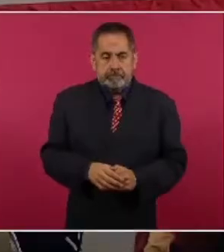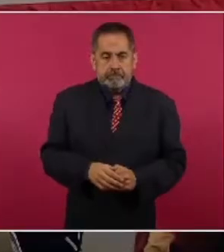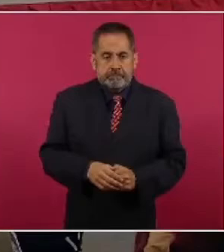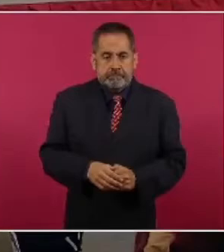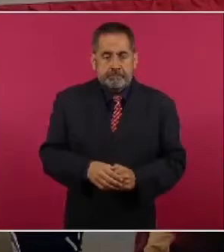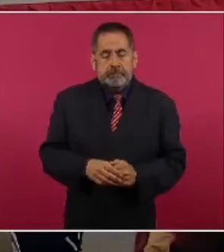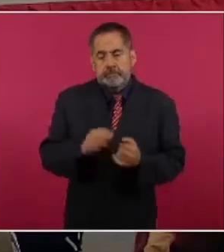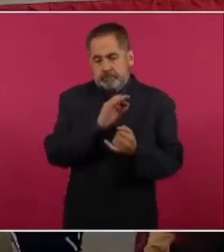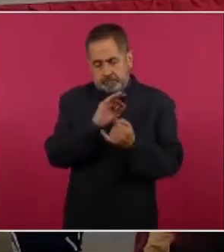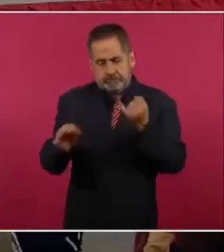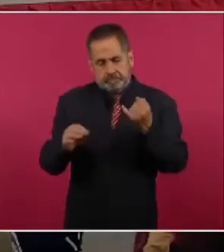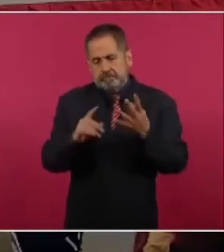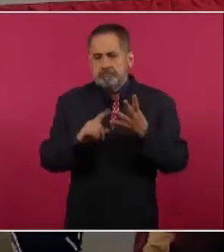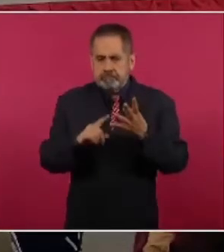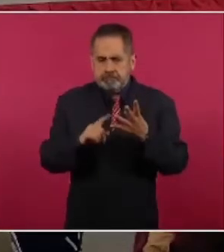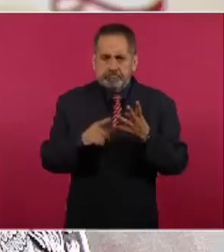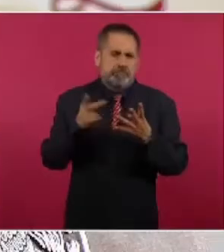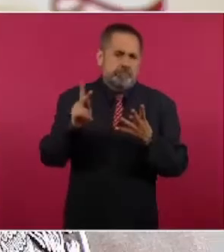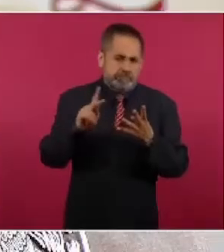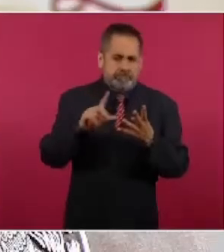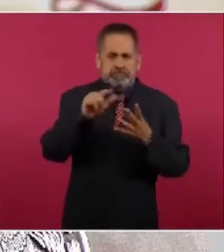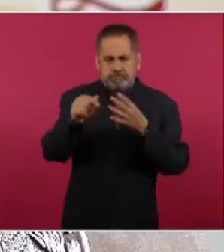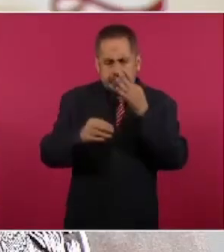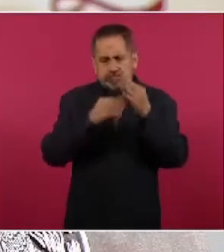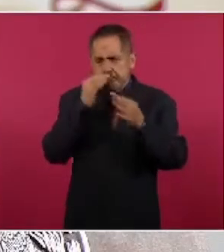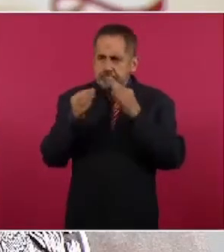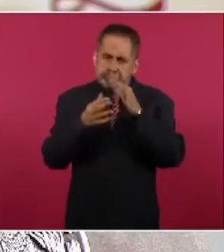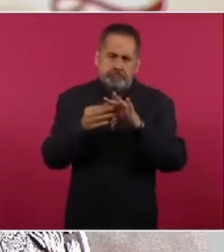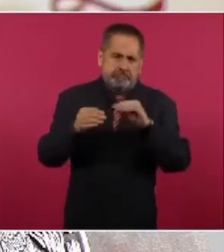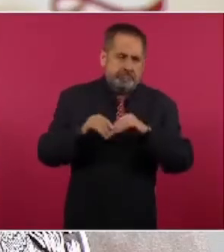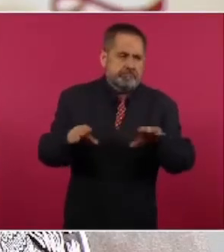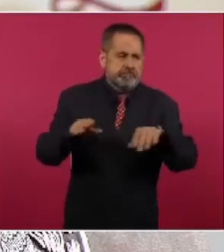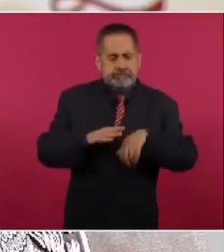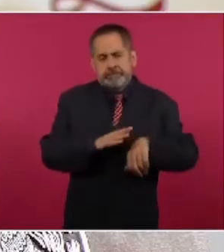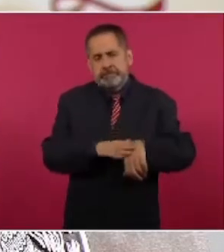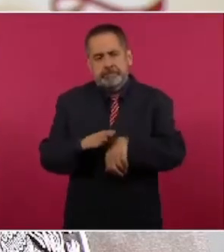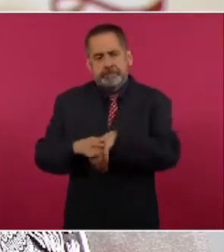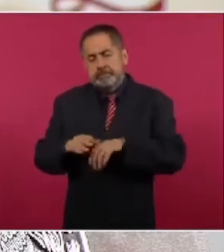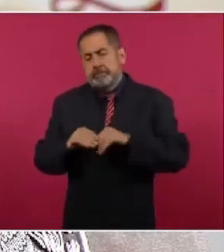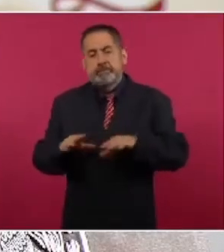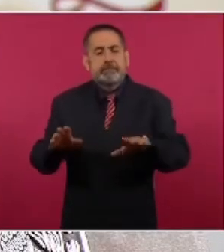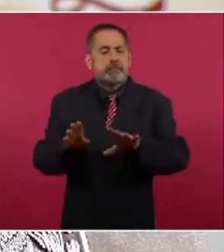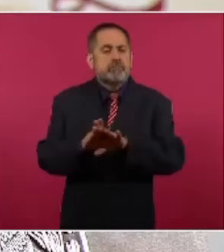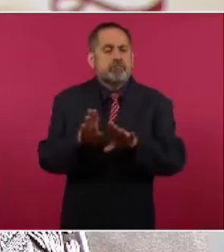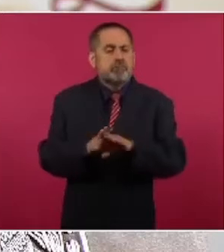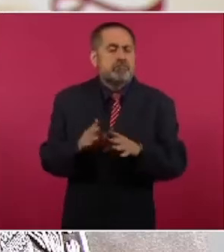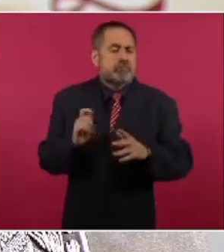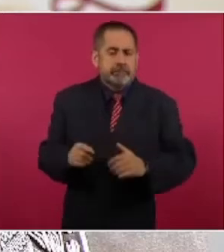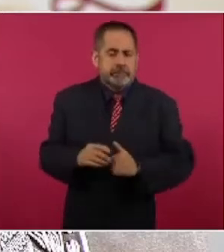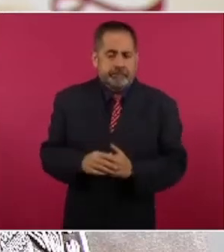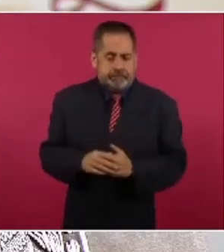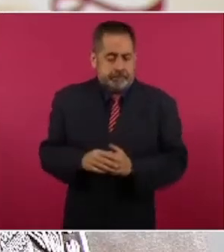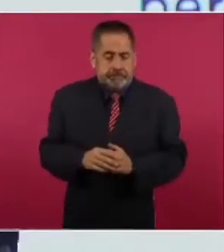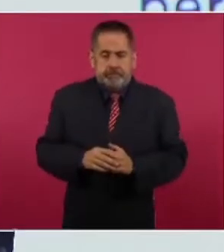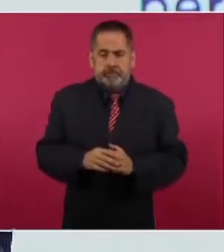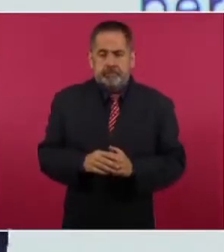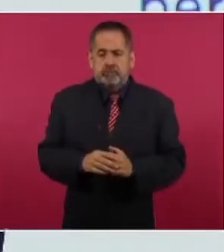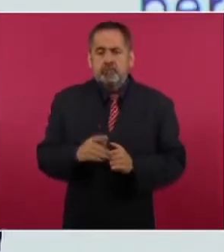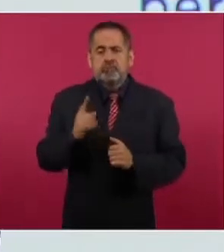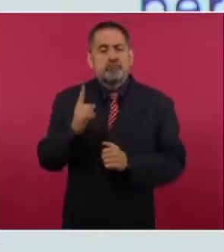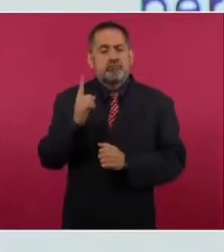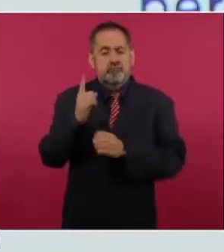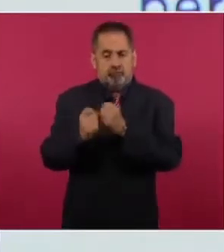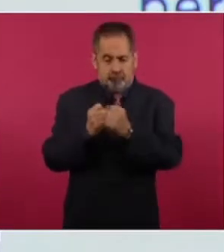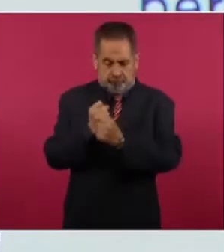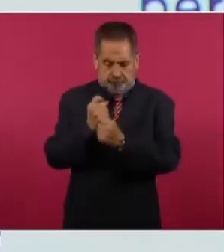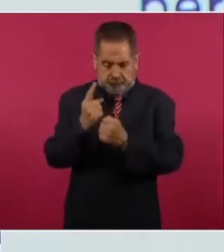pero en su momento ya estaremos haciendo, como siempre, la presentación del inicio de la campaña. Vamos a tener la campaña anual de